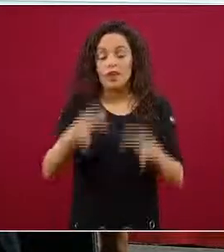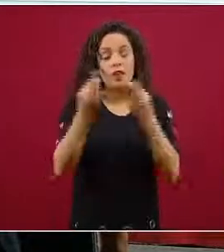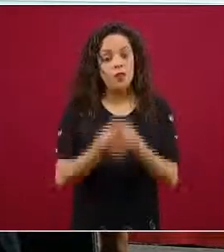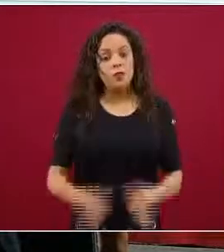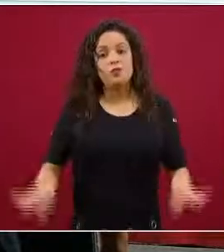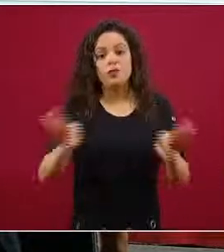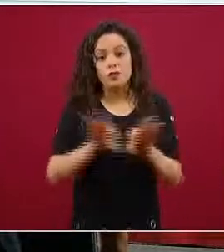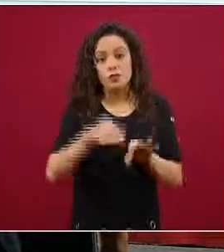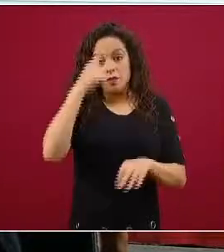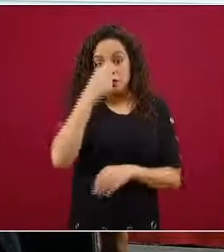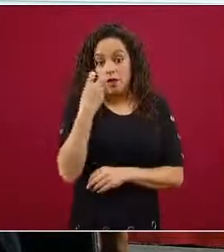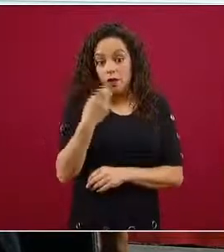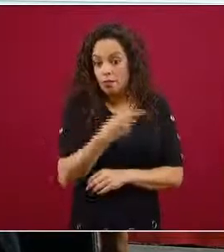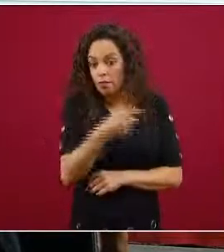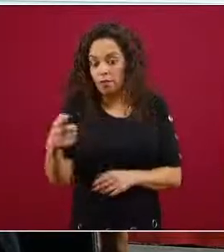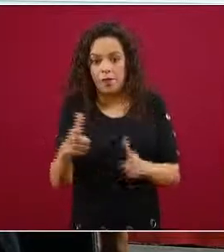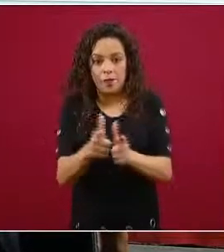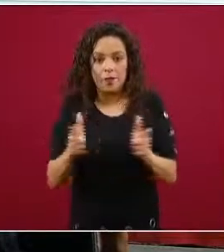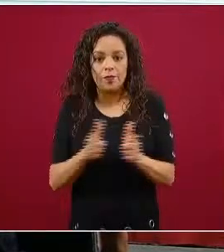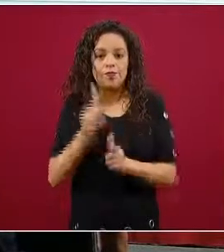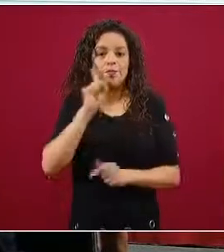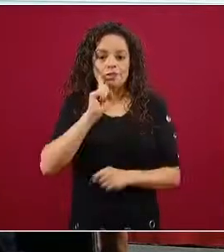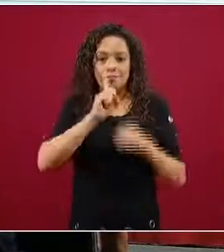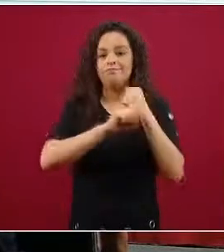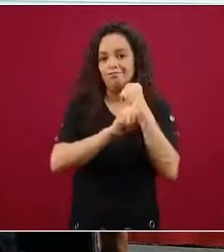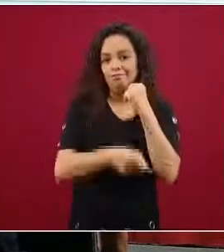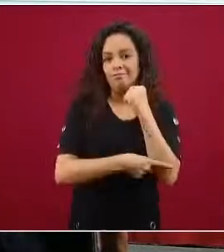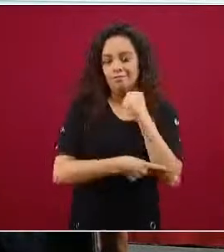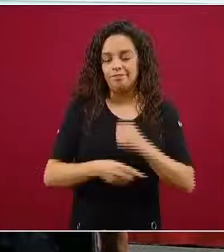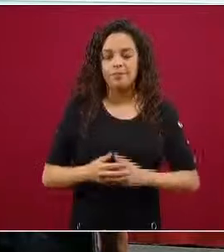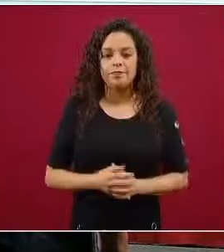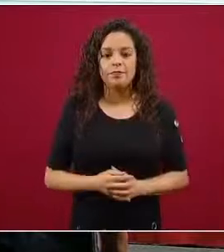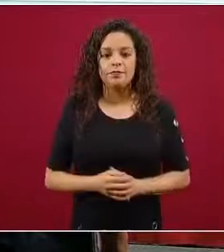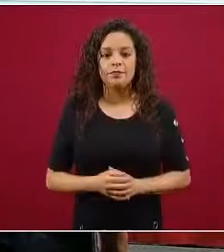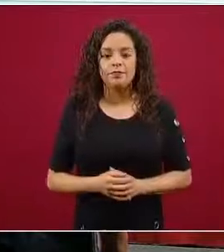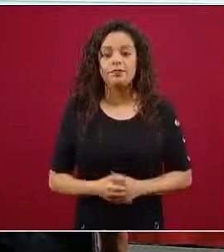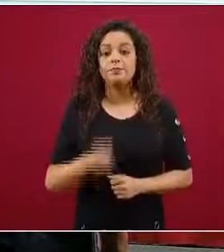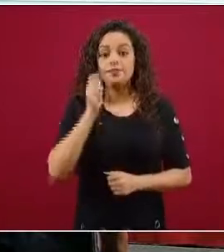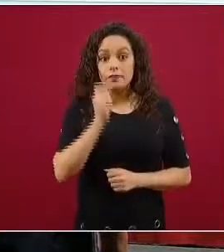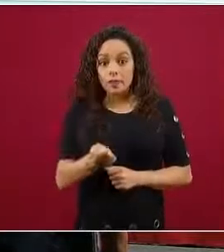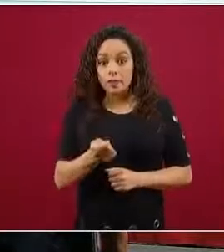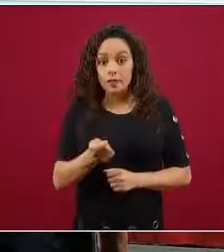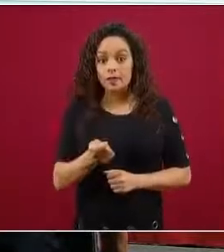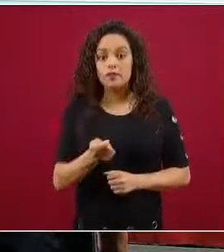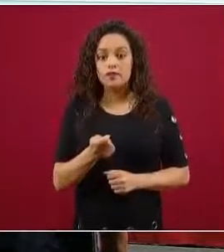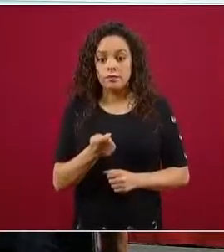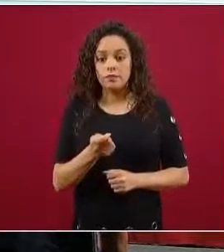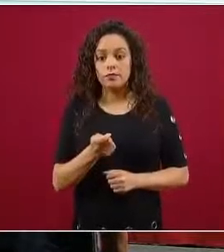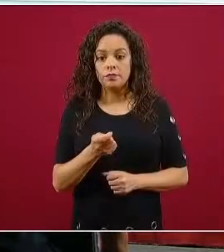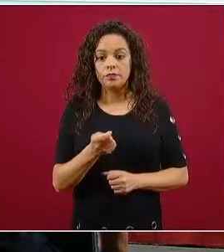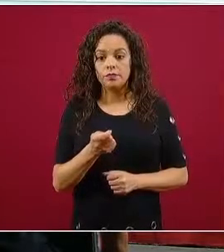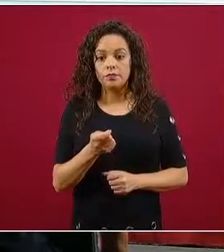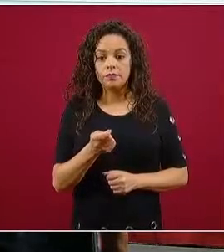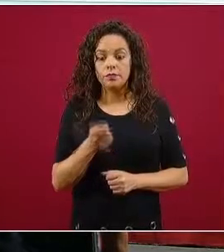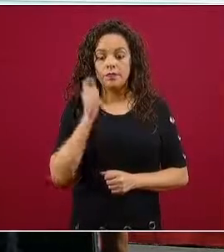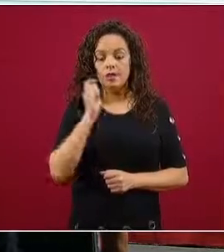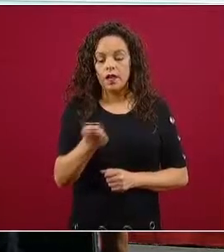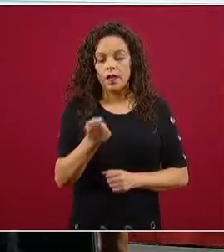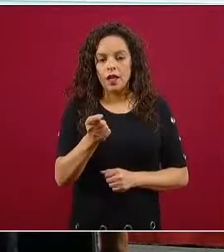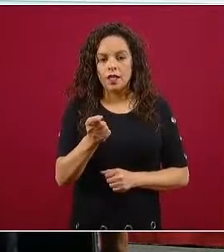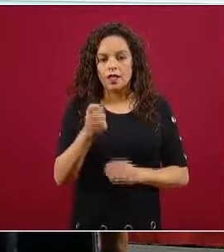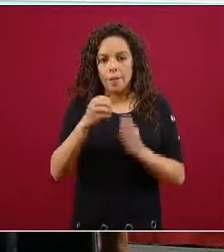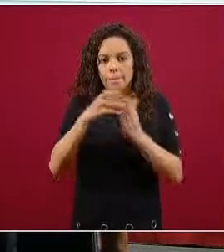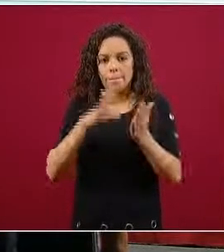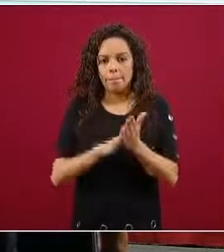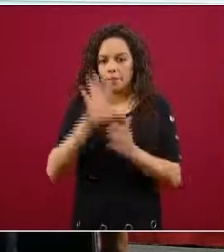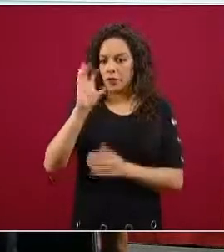grupo. Después, dar seguimiento a las consultas prenatales sin interrupción de